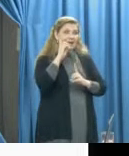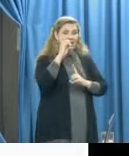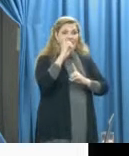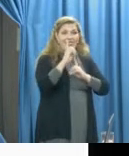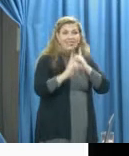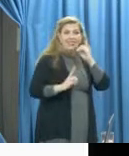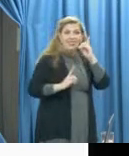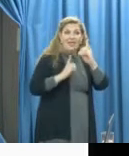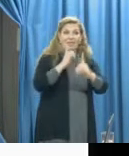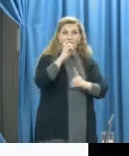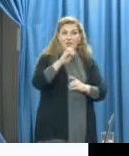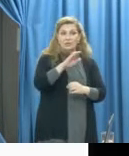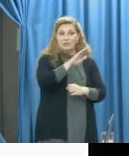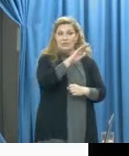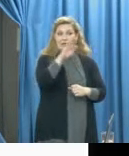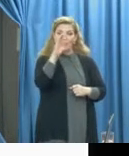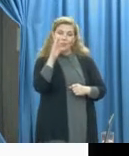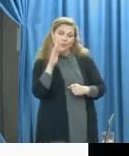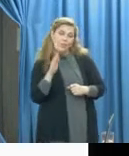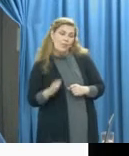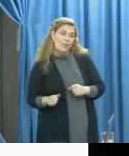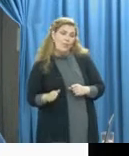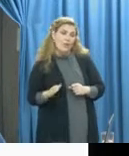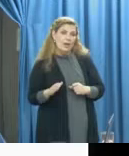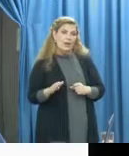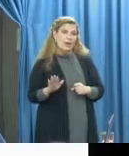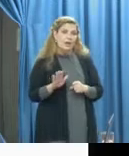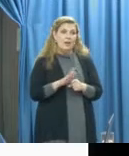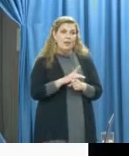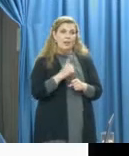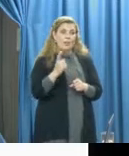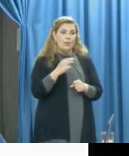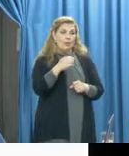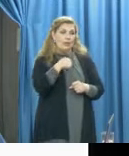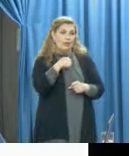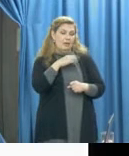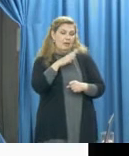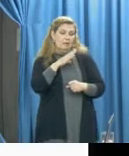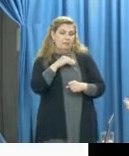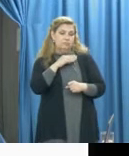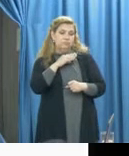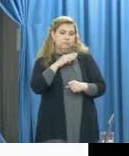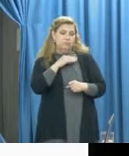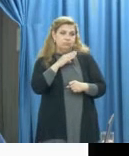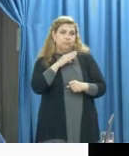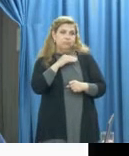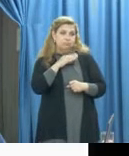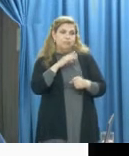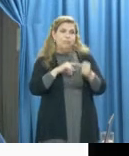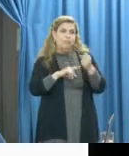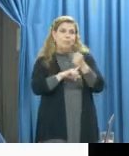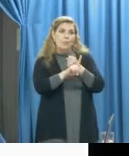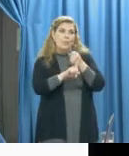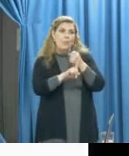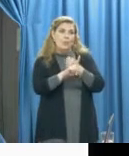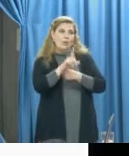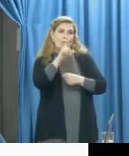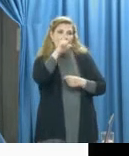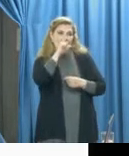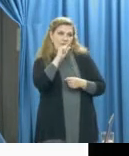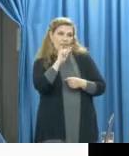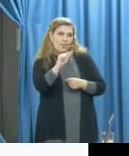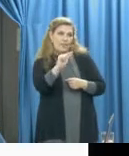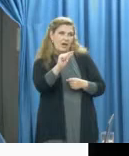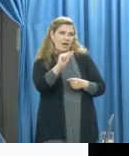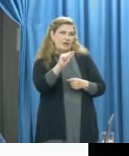morir, porque tienen el ritmo cardíaco lo tienen